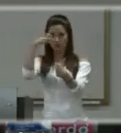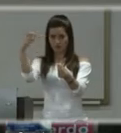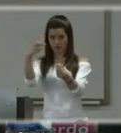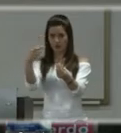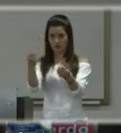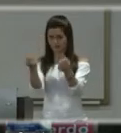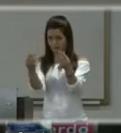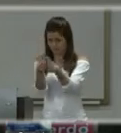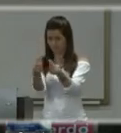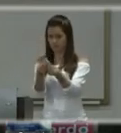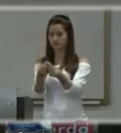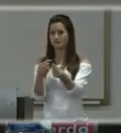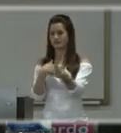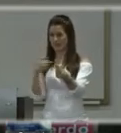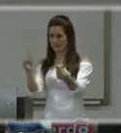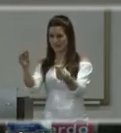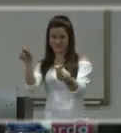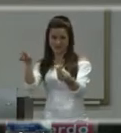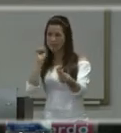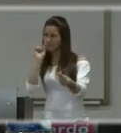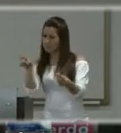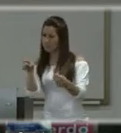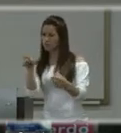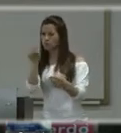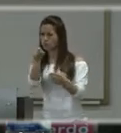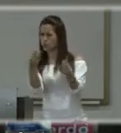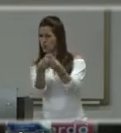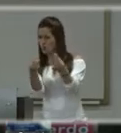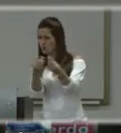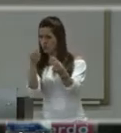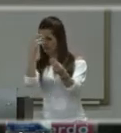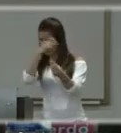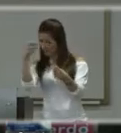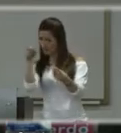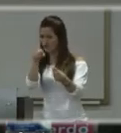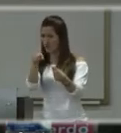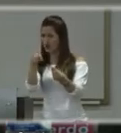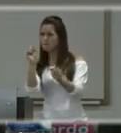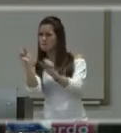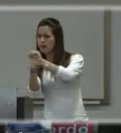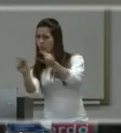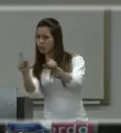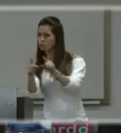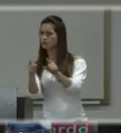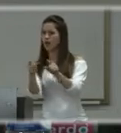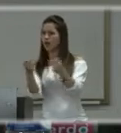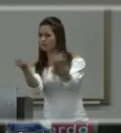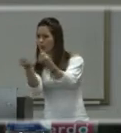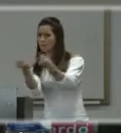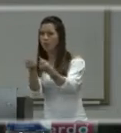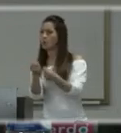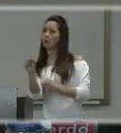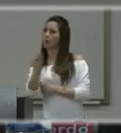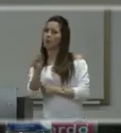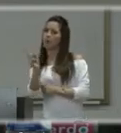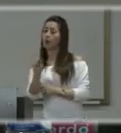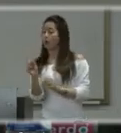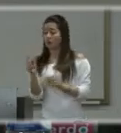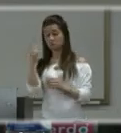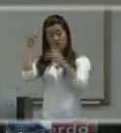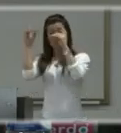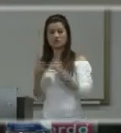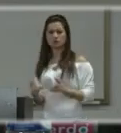Cuando les preguntamos o les cuestionamos sobre por qué no usaban a su equipo de trabajo para tener un poco más de conocimiento